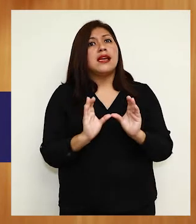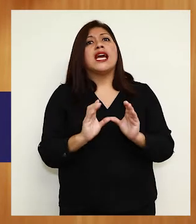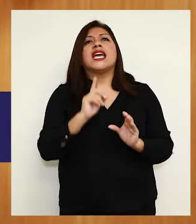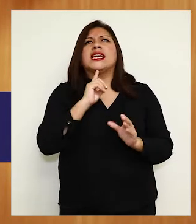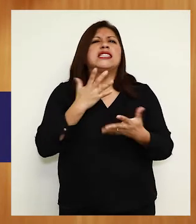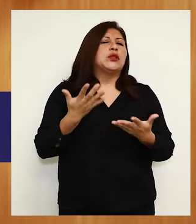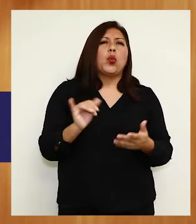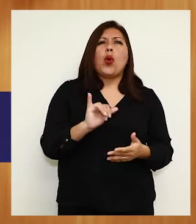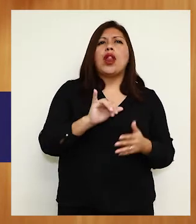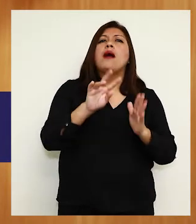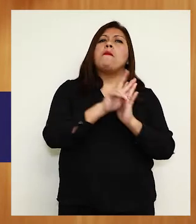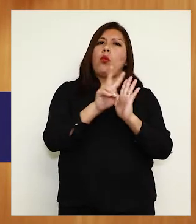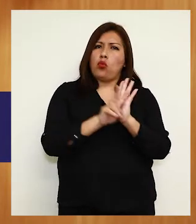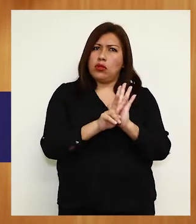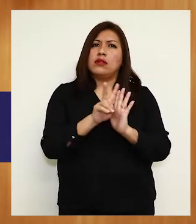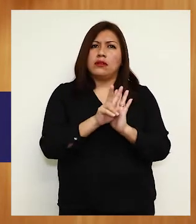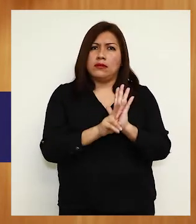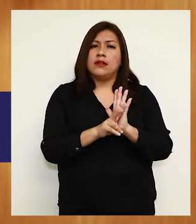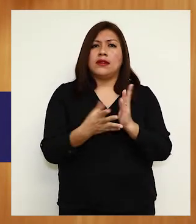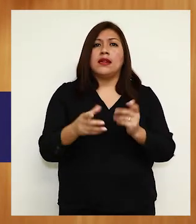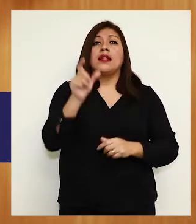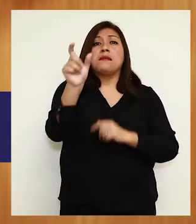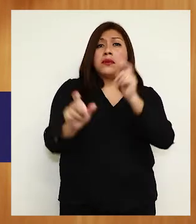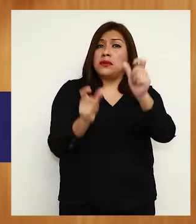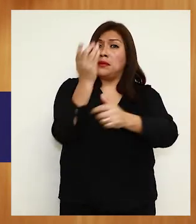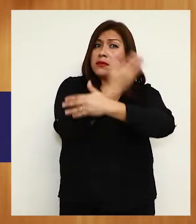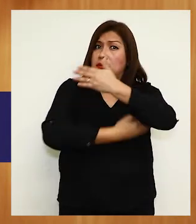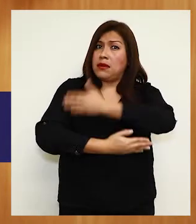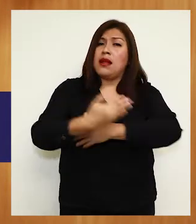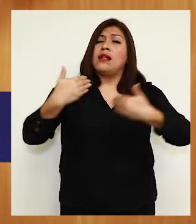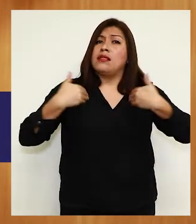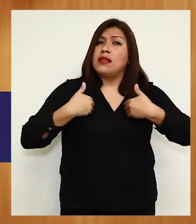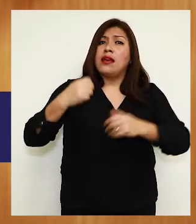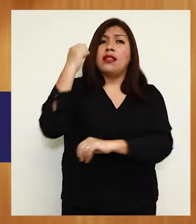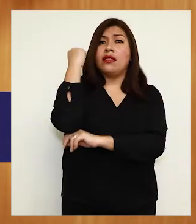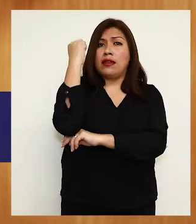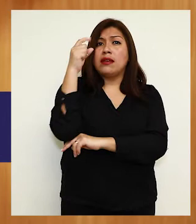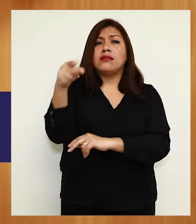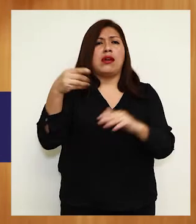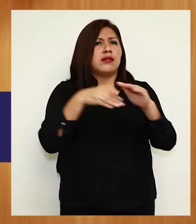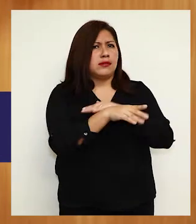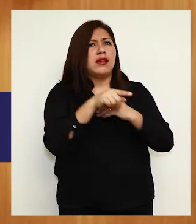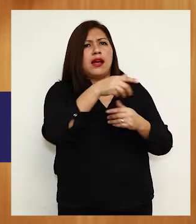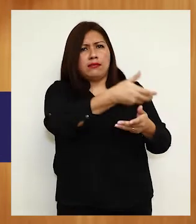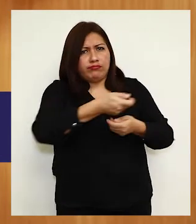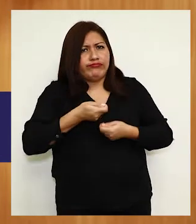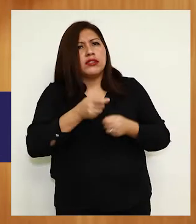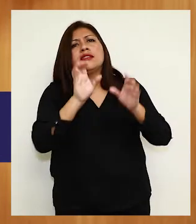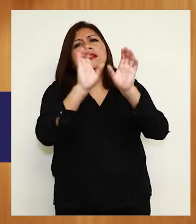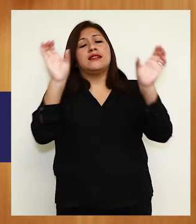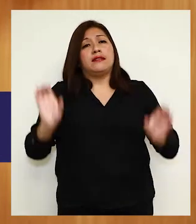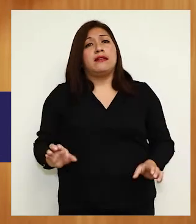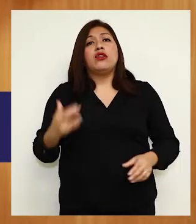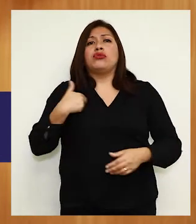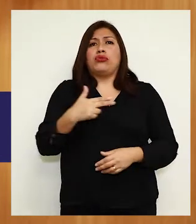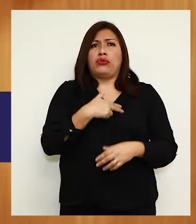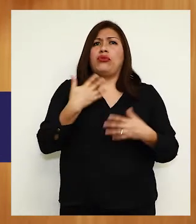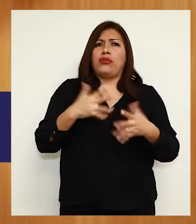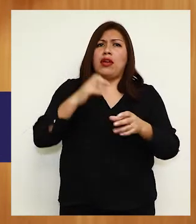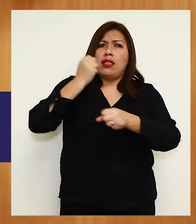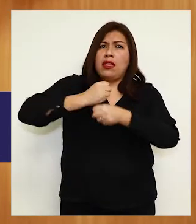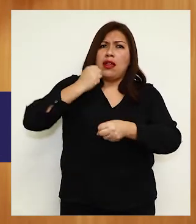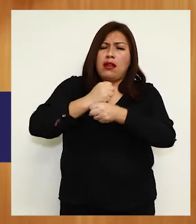manera voluntaria. Es la persona con discapacidad que tiene el derecho a acceder a ello. Nosotros lo que hemos